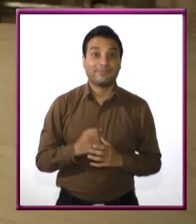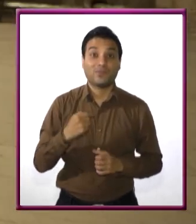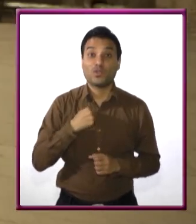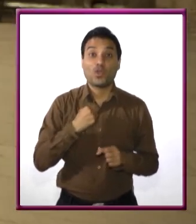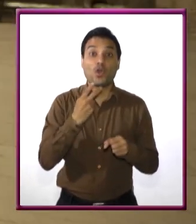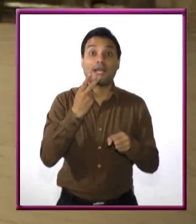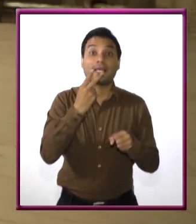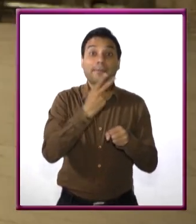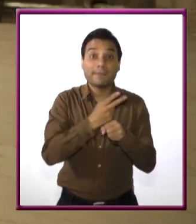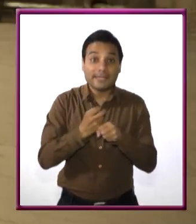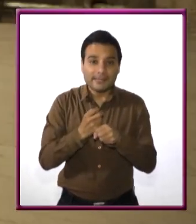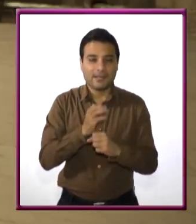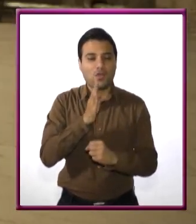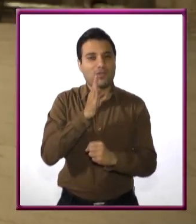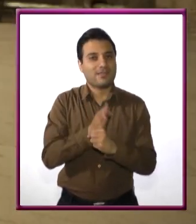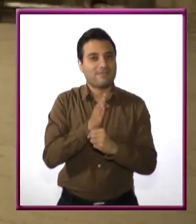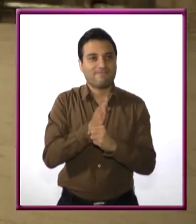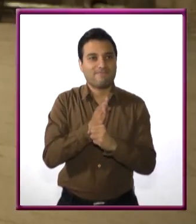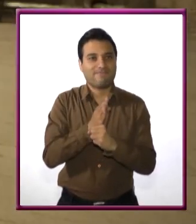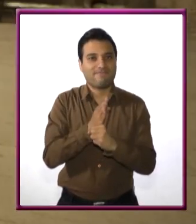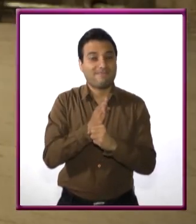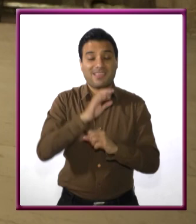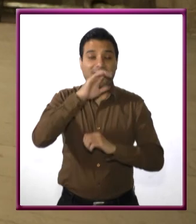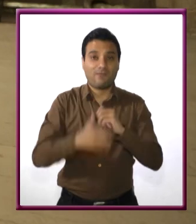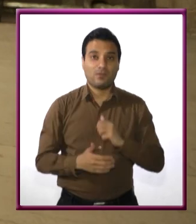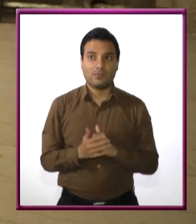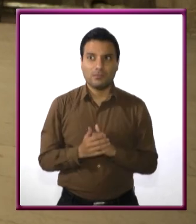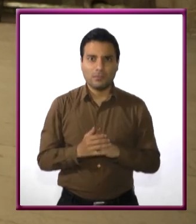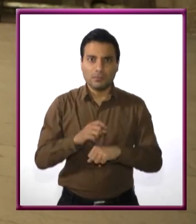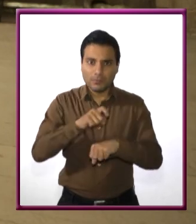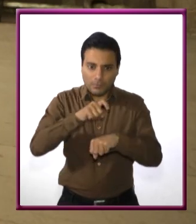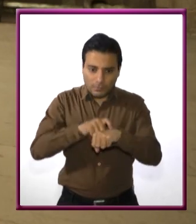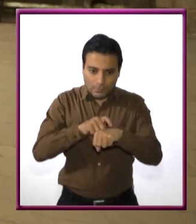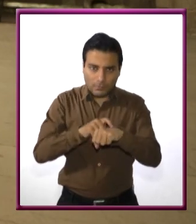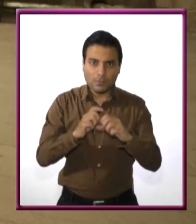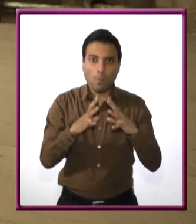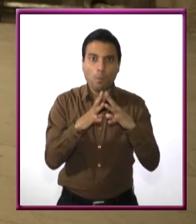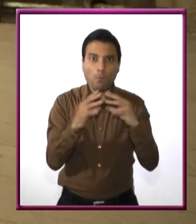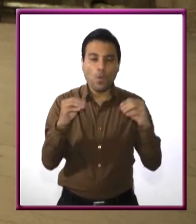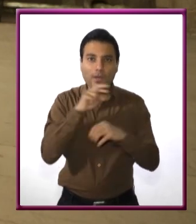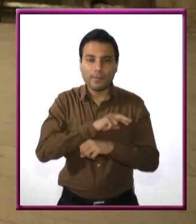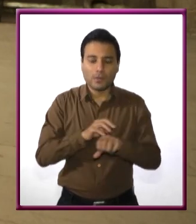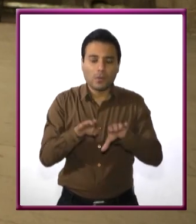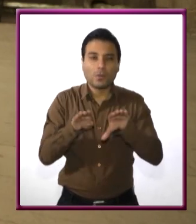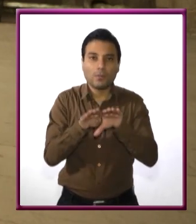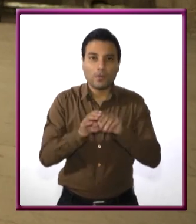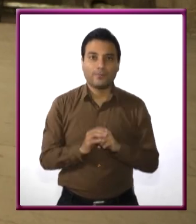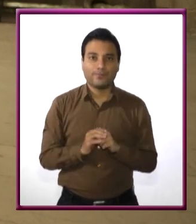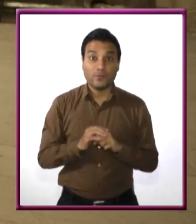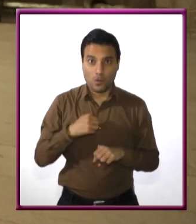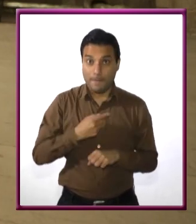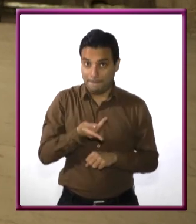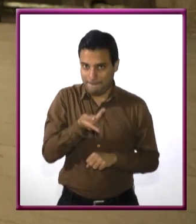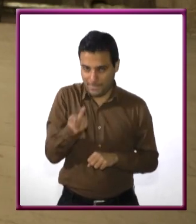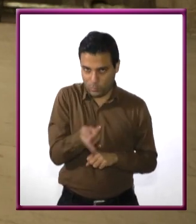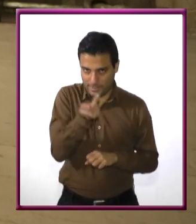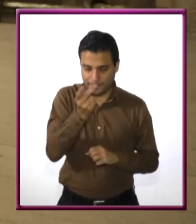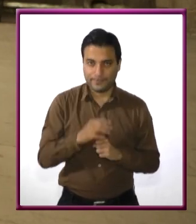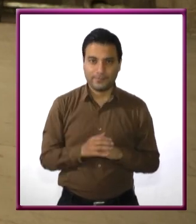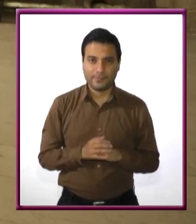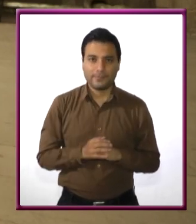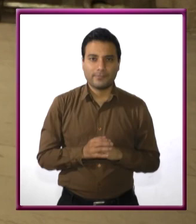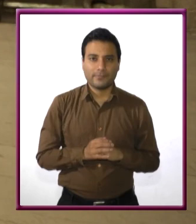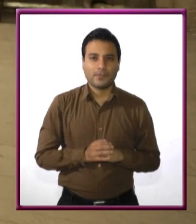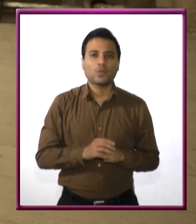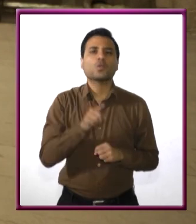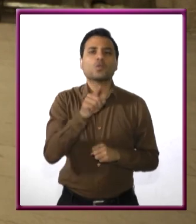Pero te voy a invitar a que nos despidamos, ¿eh? Ay, no, ¿en serio? De nuevo el tiempo se me fue volando, pero no nos podemos ir sin decir antes la pregunta del